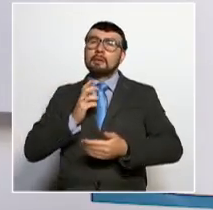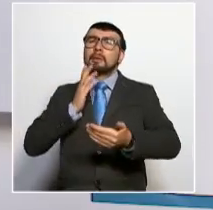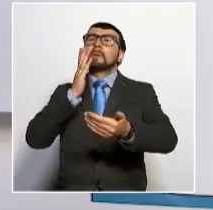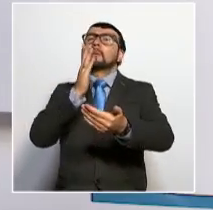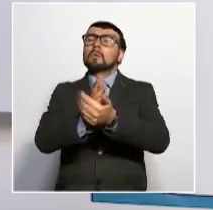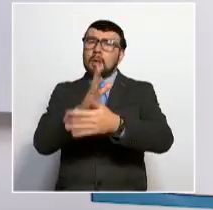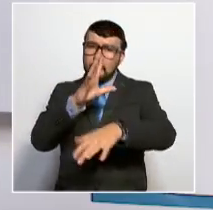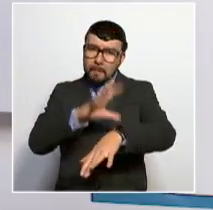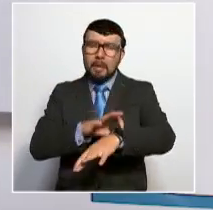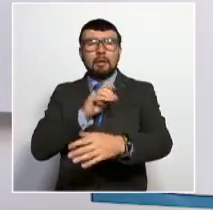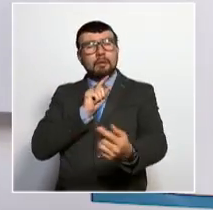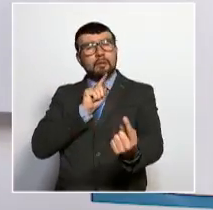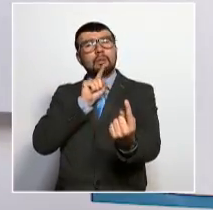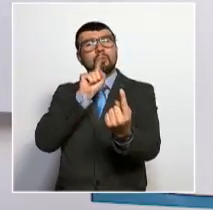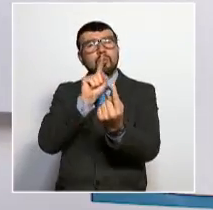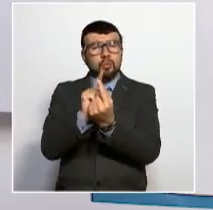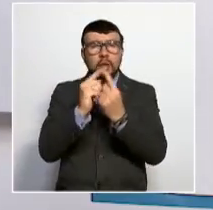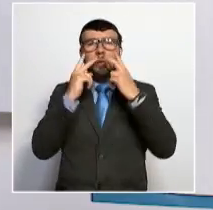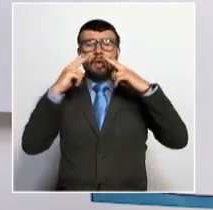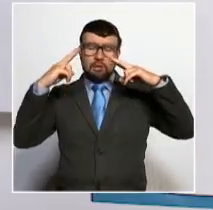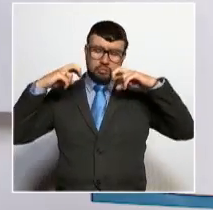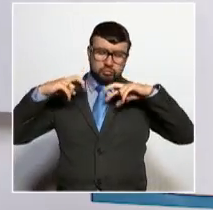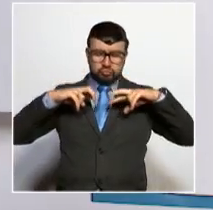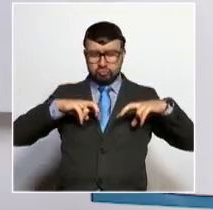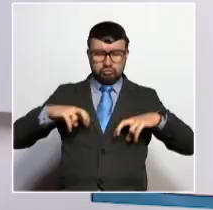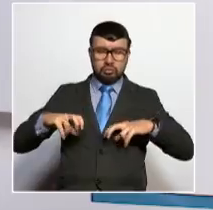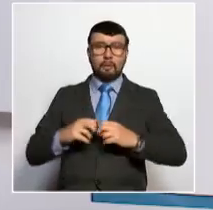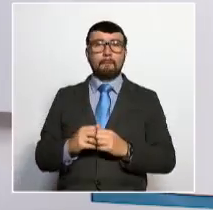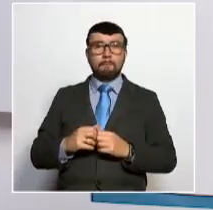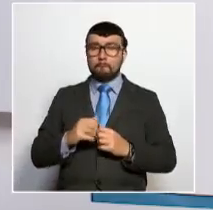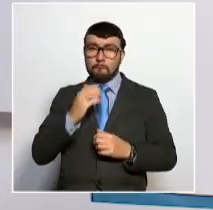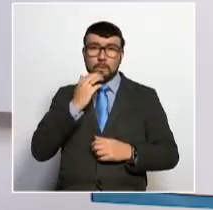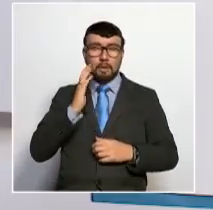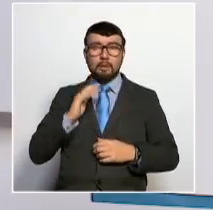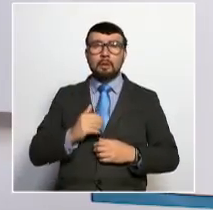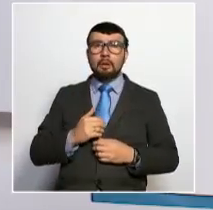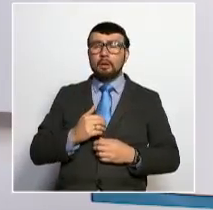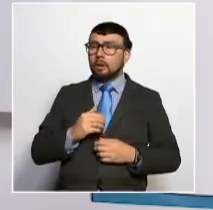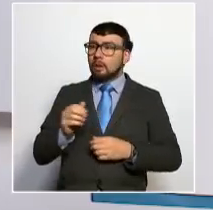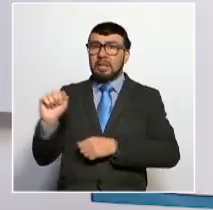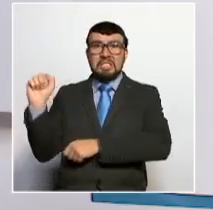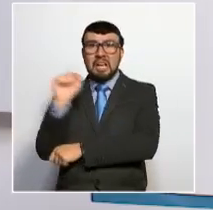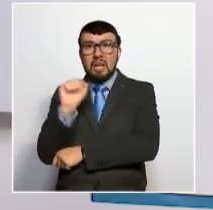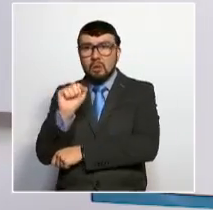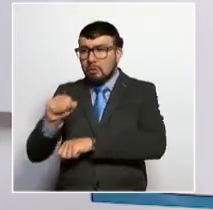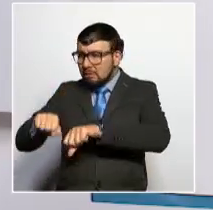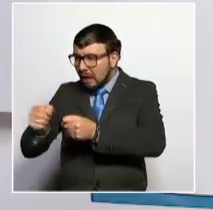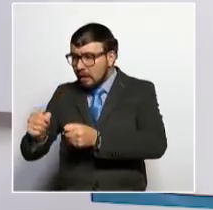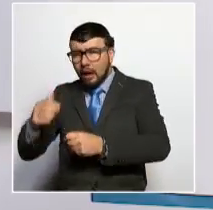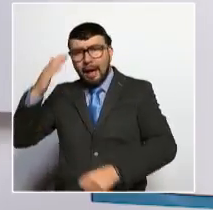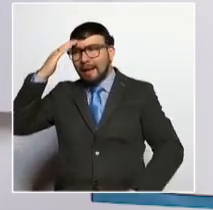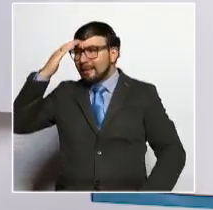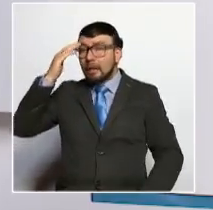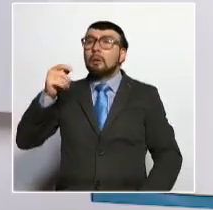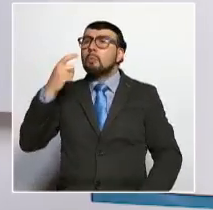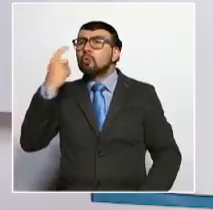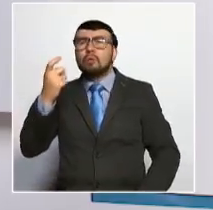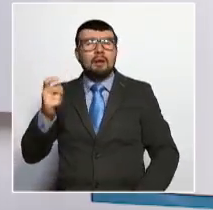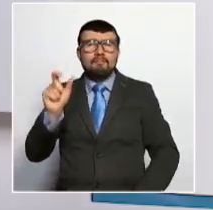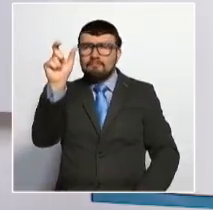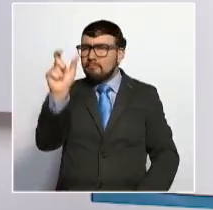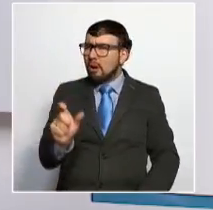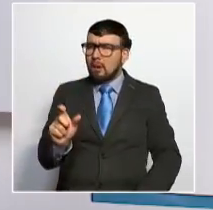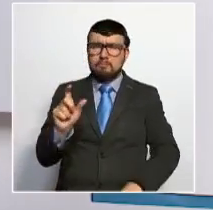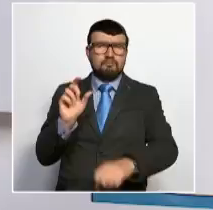eso, porque uno se enferma, uno se le daña el carro y busca un buen mecánico.